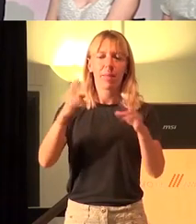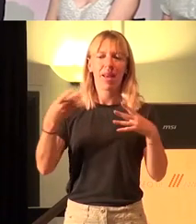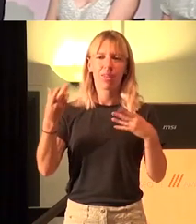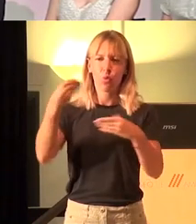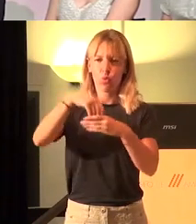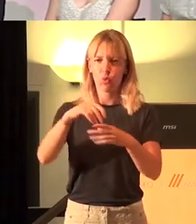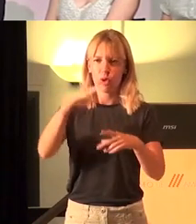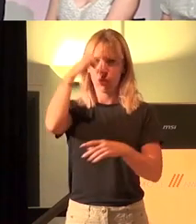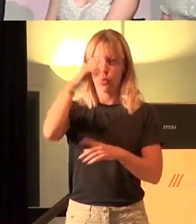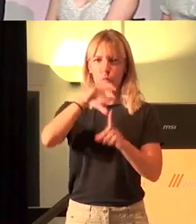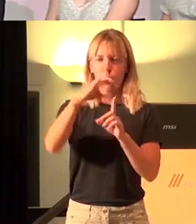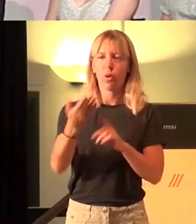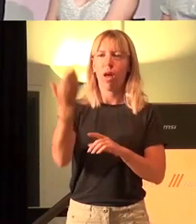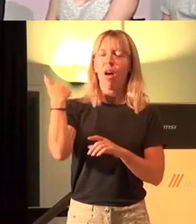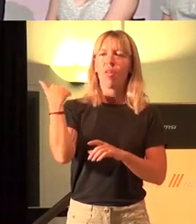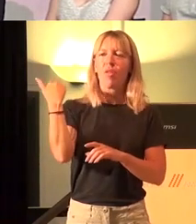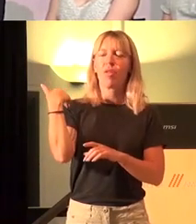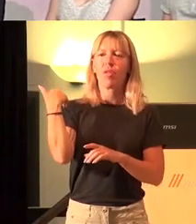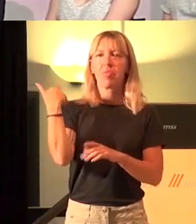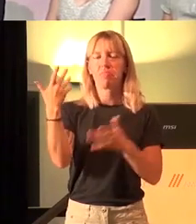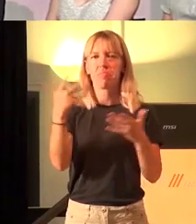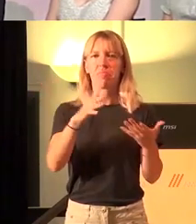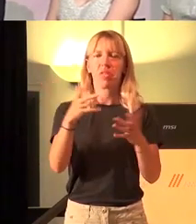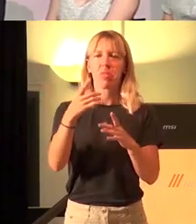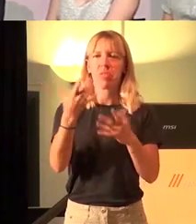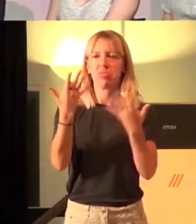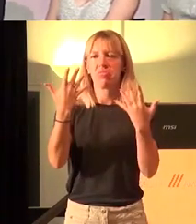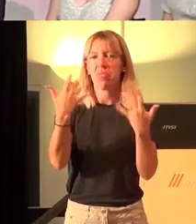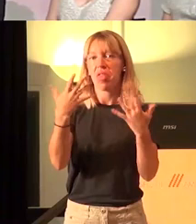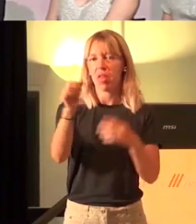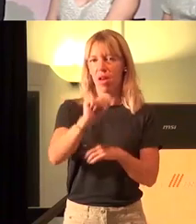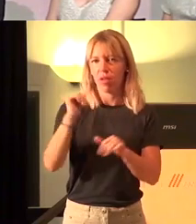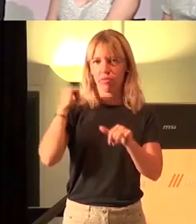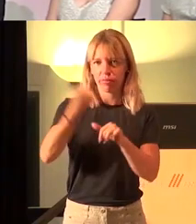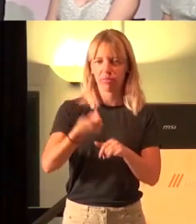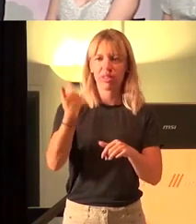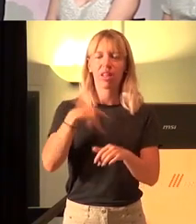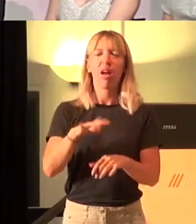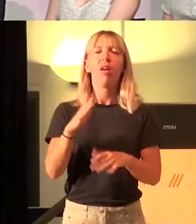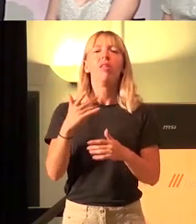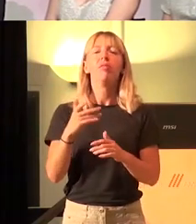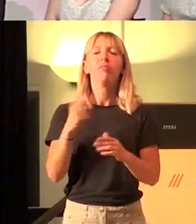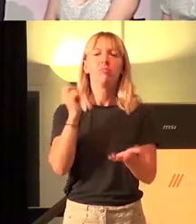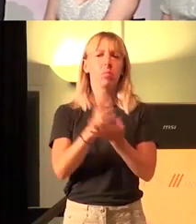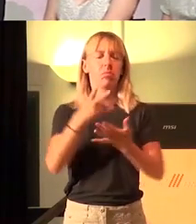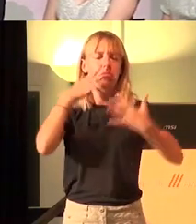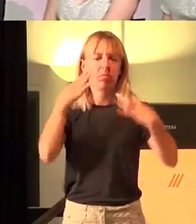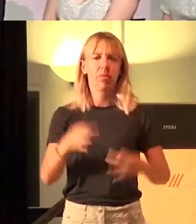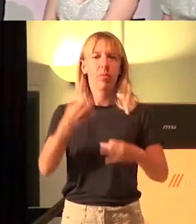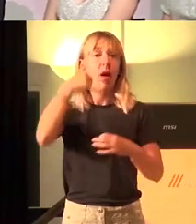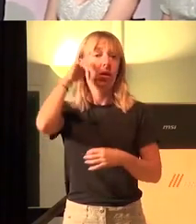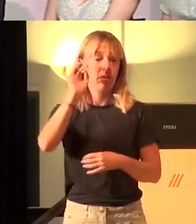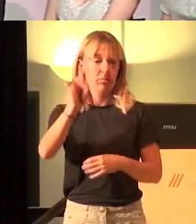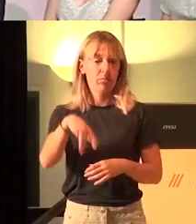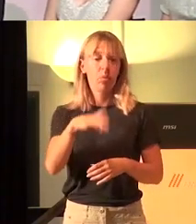cultura. Desde hace más o menos una década habéis hecho una apuesta firme y